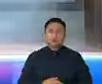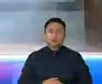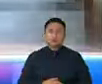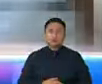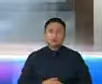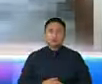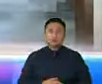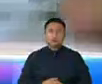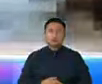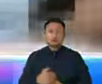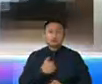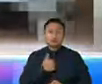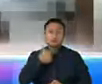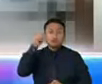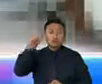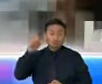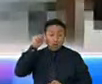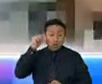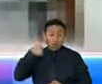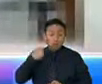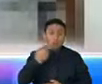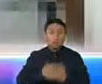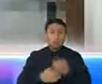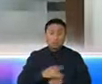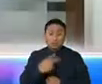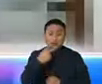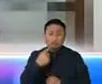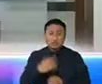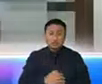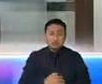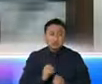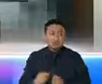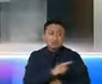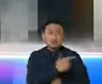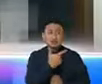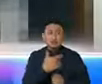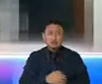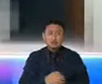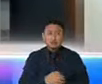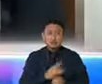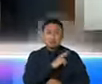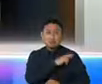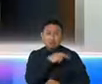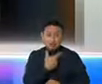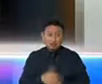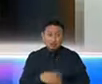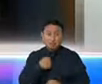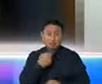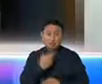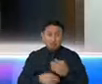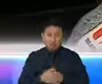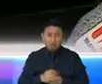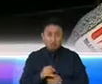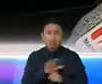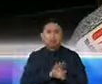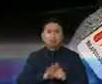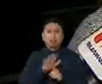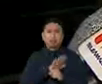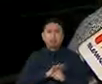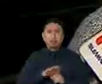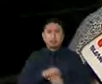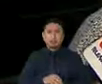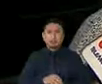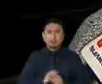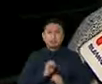Tengo audios, tengo todo lo que mi hija dice, que ese desgraciado de religión abusó de mi hija. Recién el día viernes